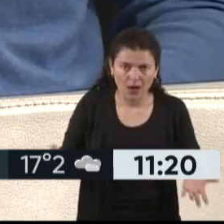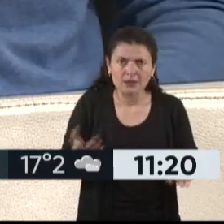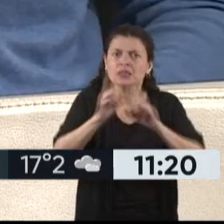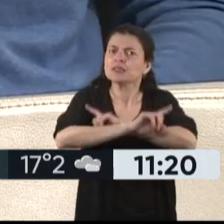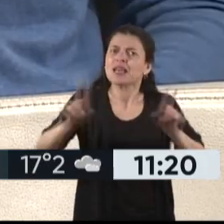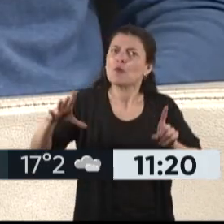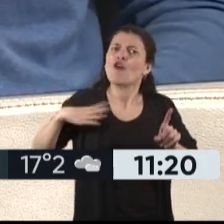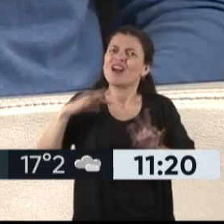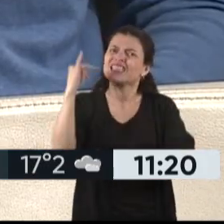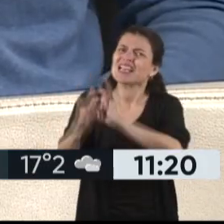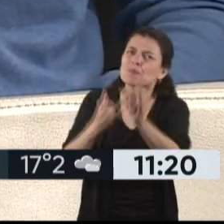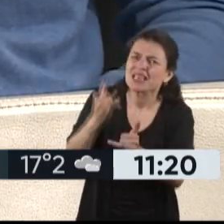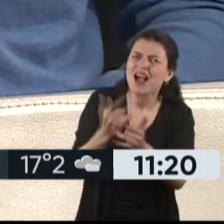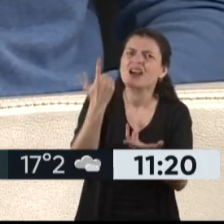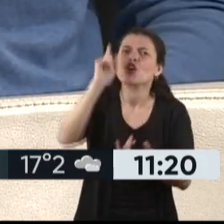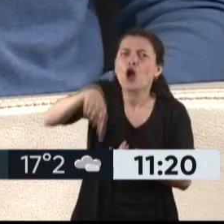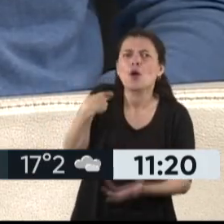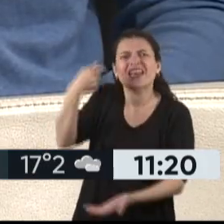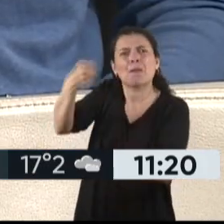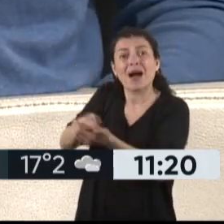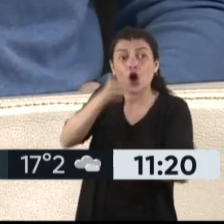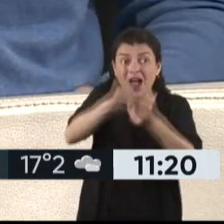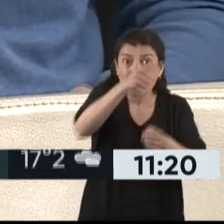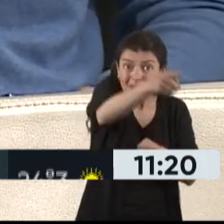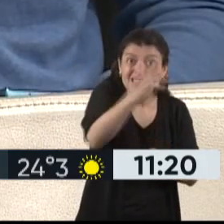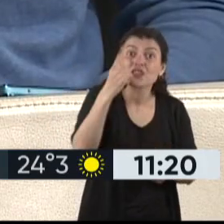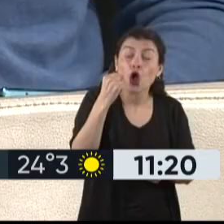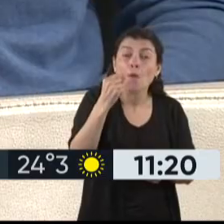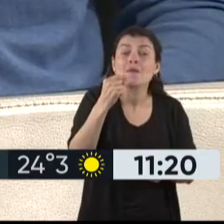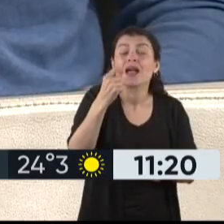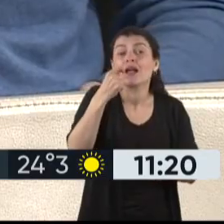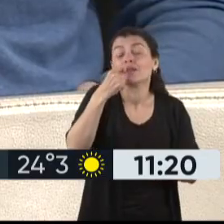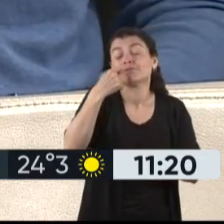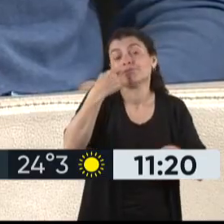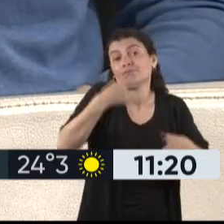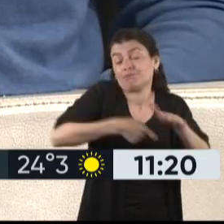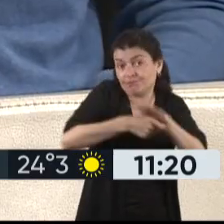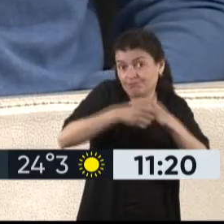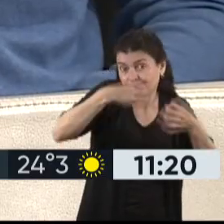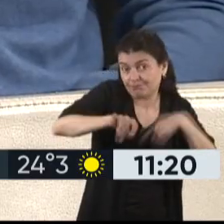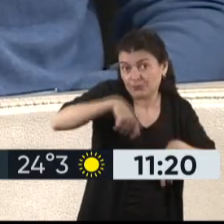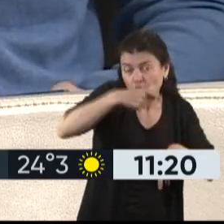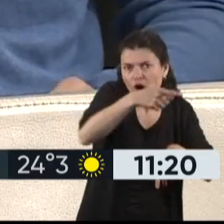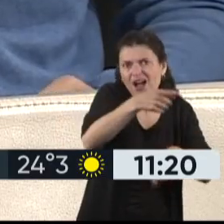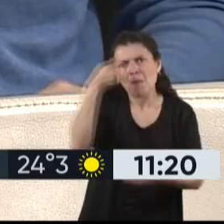Machado, sumado a que nunca mostró esa supuesta factura o servicio que finalmente ni hizo e igual cobró.